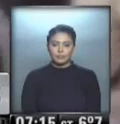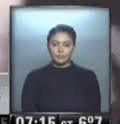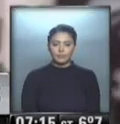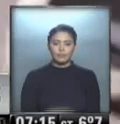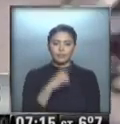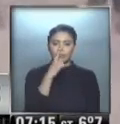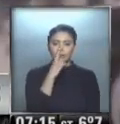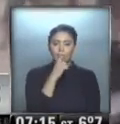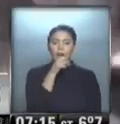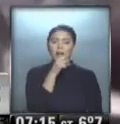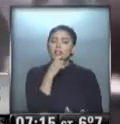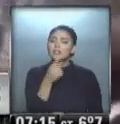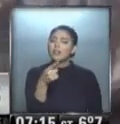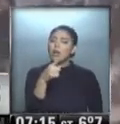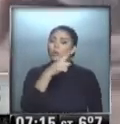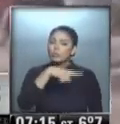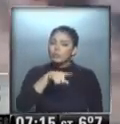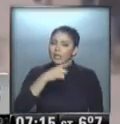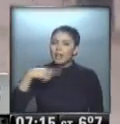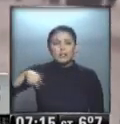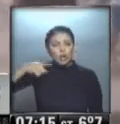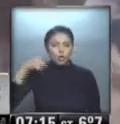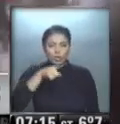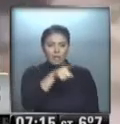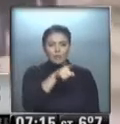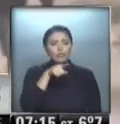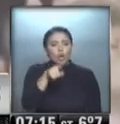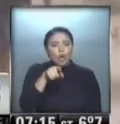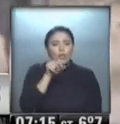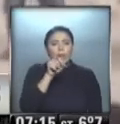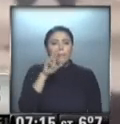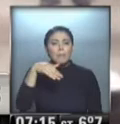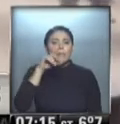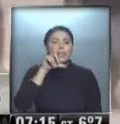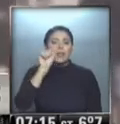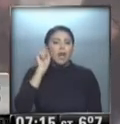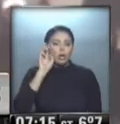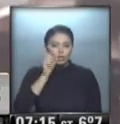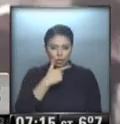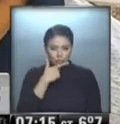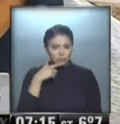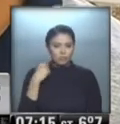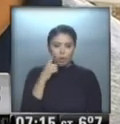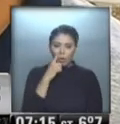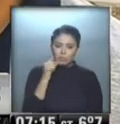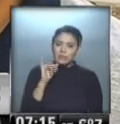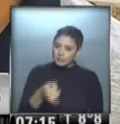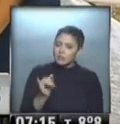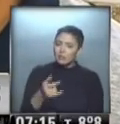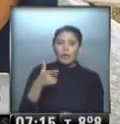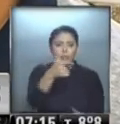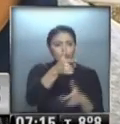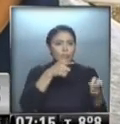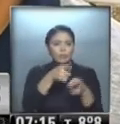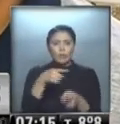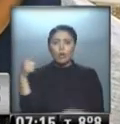¿Ustedes entienden que era un ataque directo a ustedes, a vos y a Milagro? Sí, porque los disparos fueron dirigidos hacia